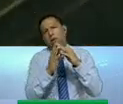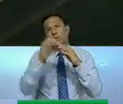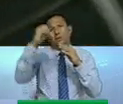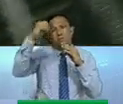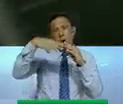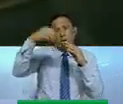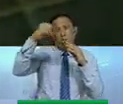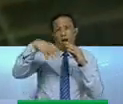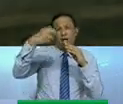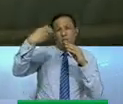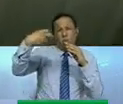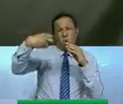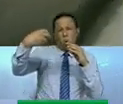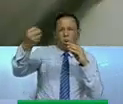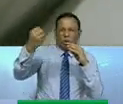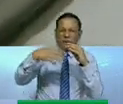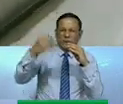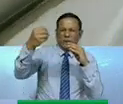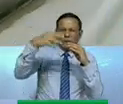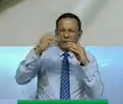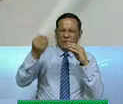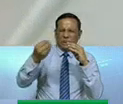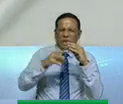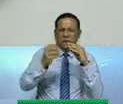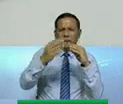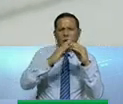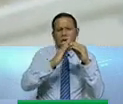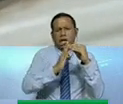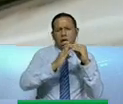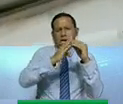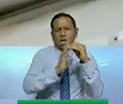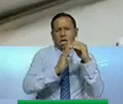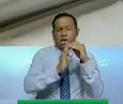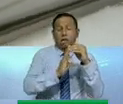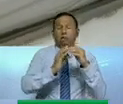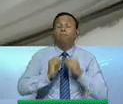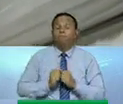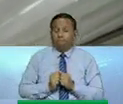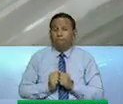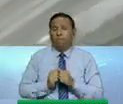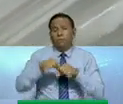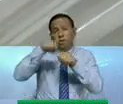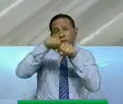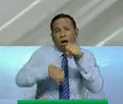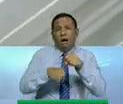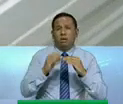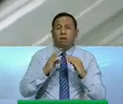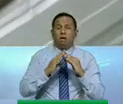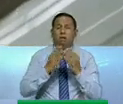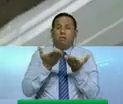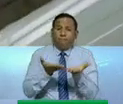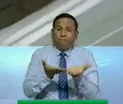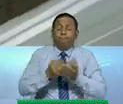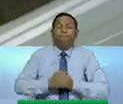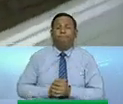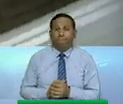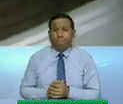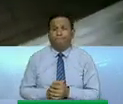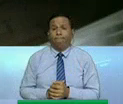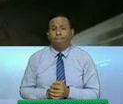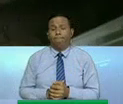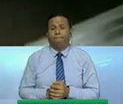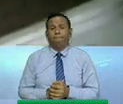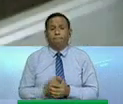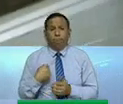de repente comenzaron a caer hacia este lado y afectando lo que es la cocina de la familia, donde nosotros